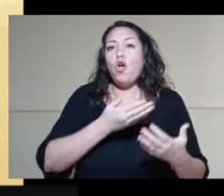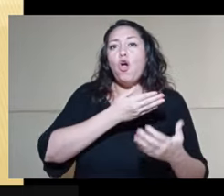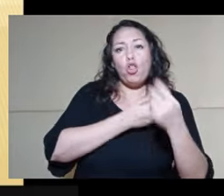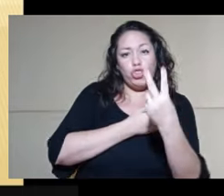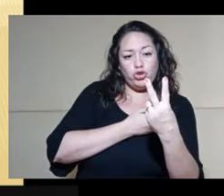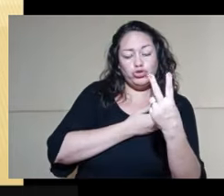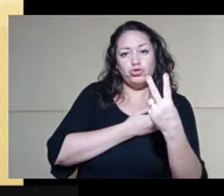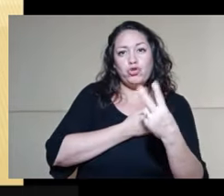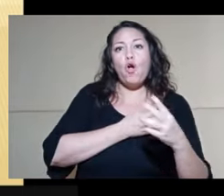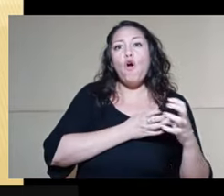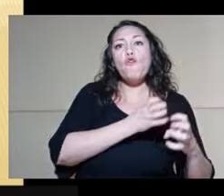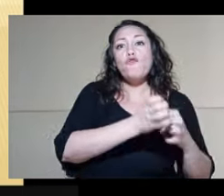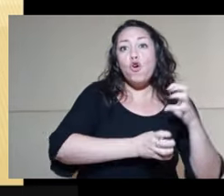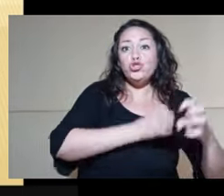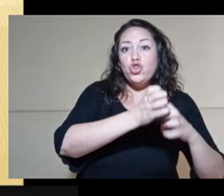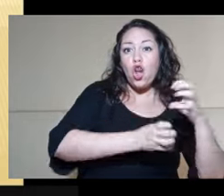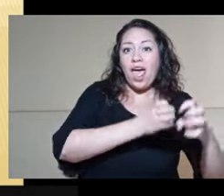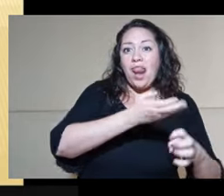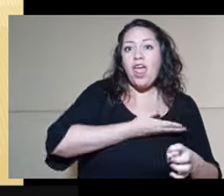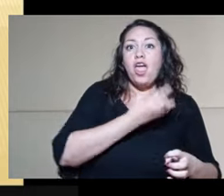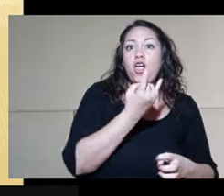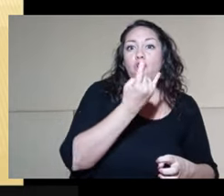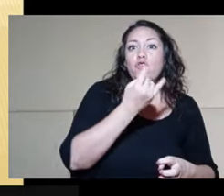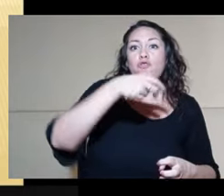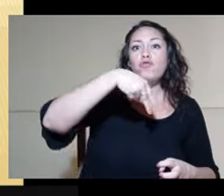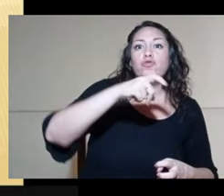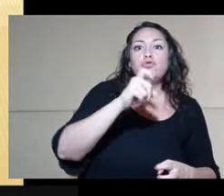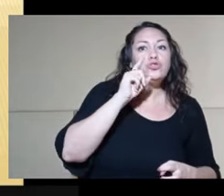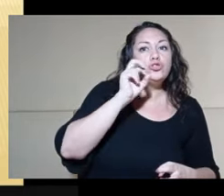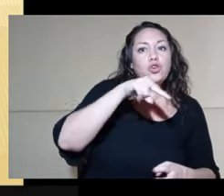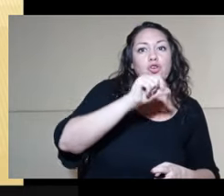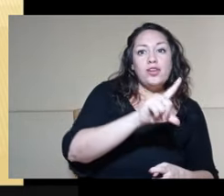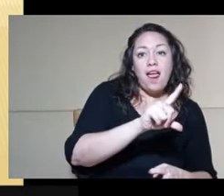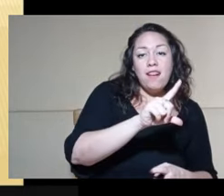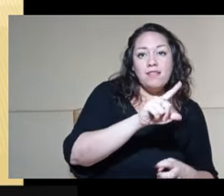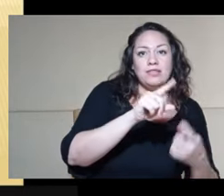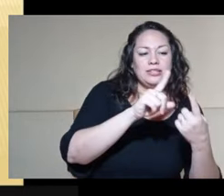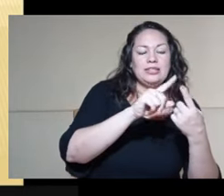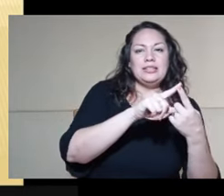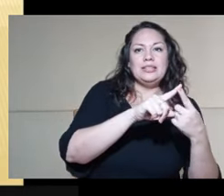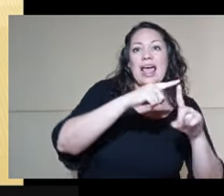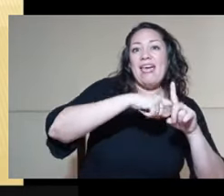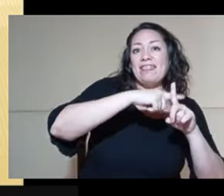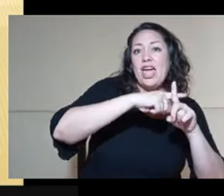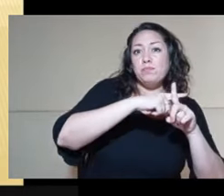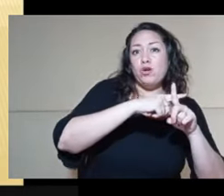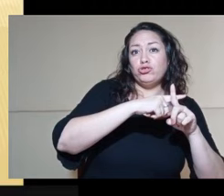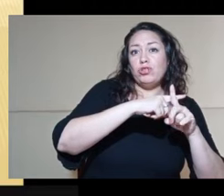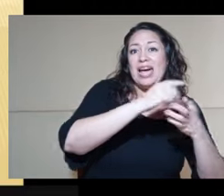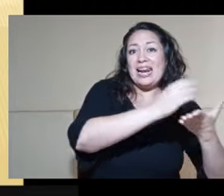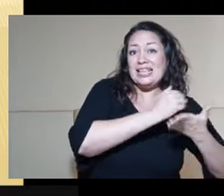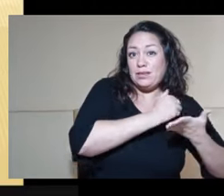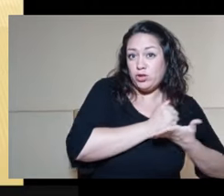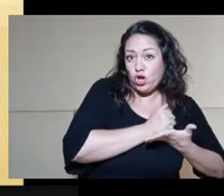vista funcional o anatómico, y desde el punto de vista funcional, como les dice la palabra, de acuerdo a la función, pueden ser los termorreceptores,